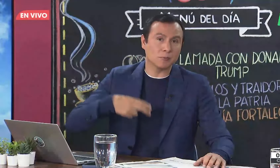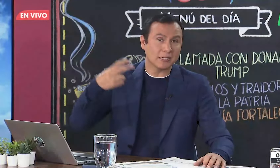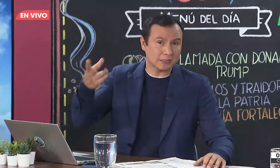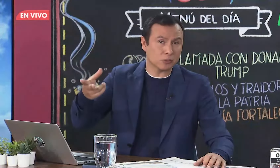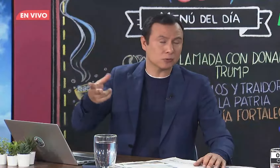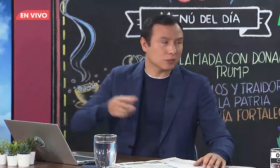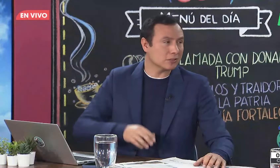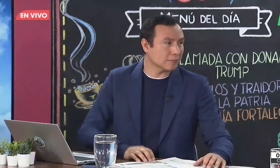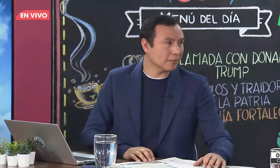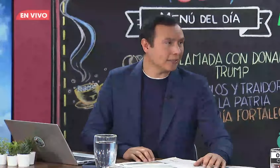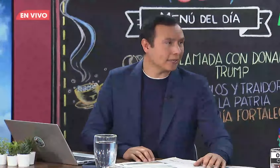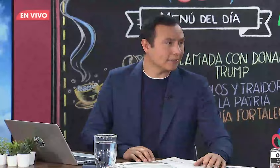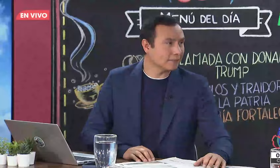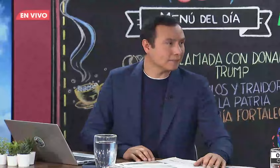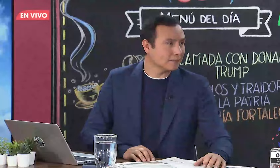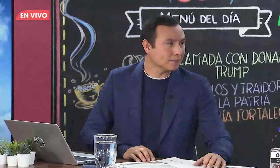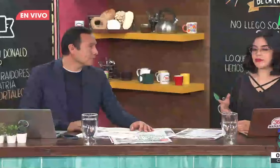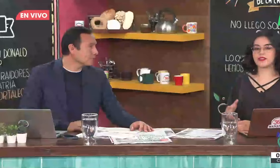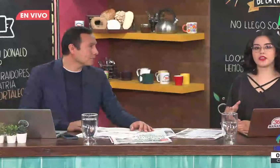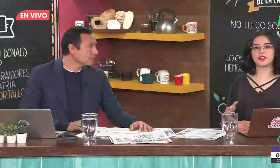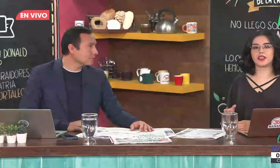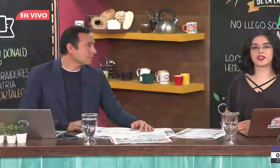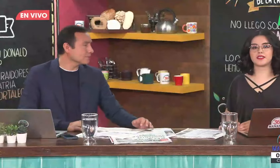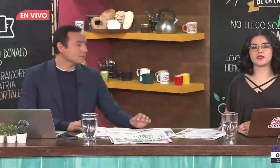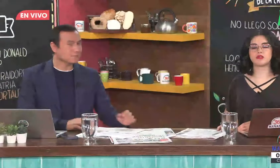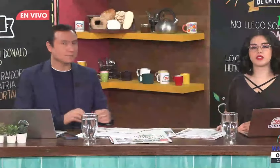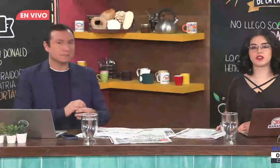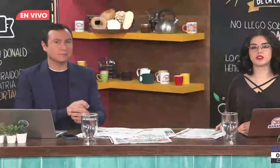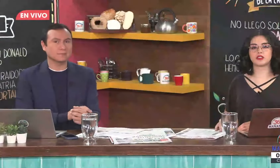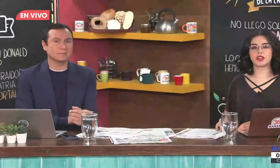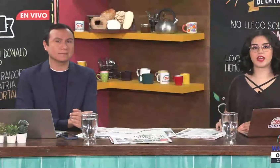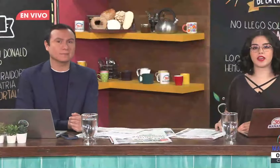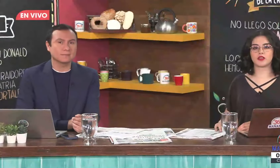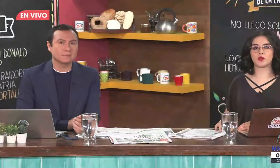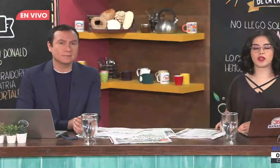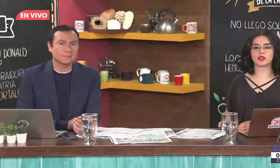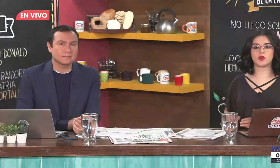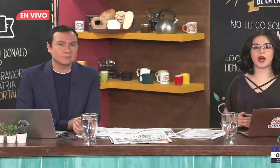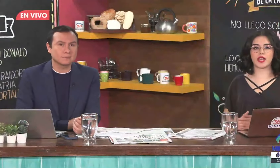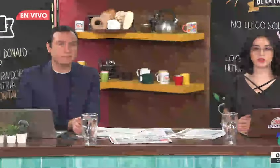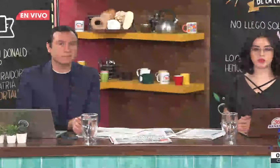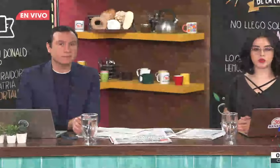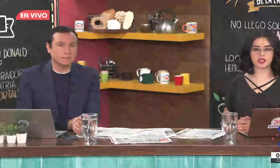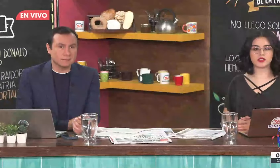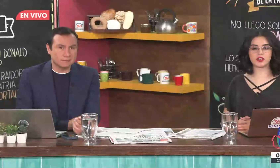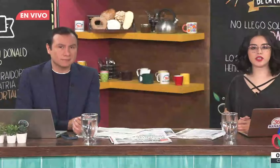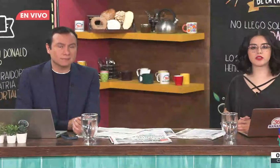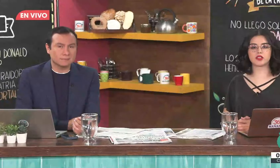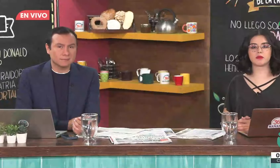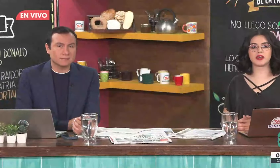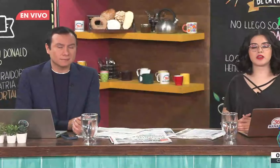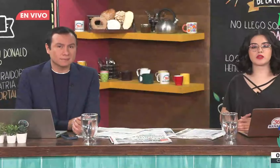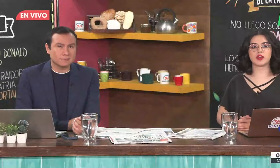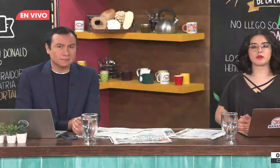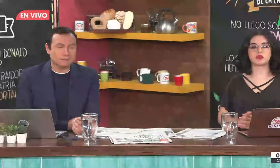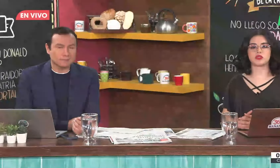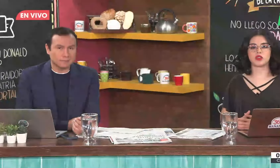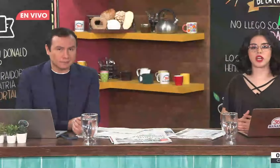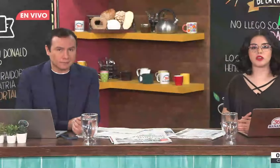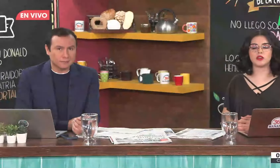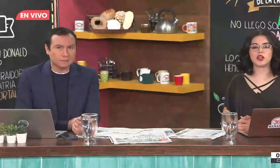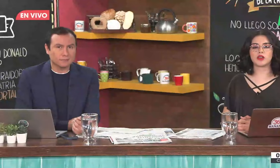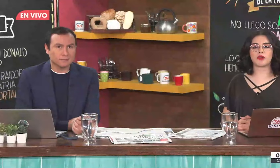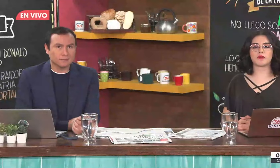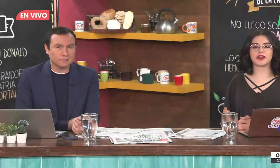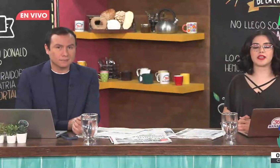mexicanos nos conviene que Estados Unidos les vaya bien Arlin también menciona que existe un récord en cuanto a exportaciones donde México se ha